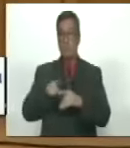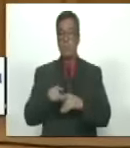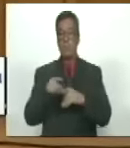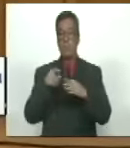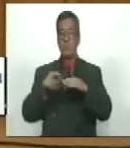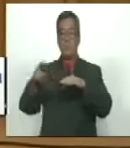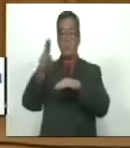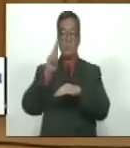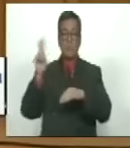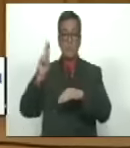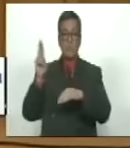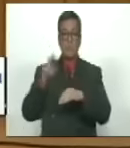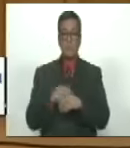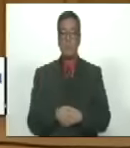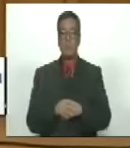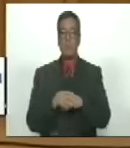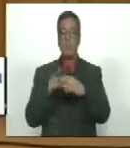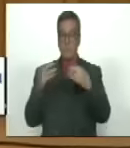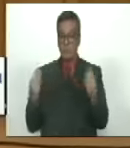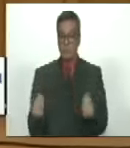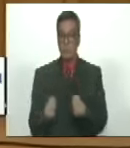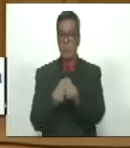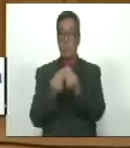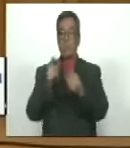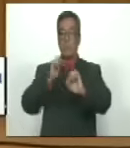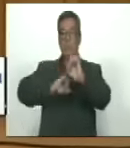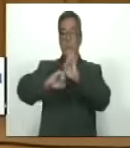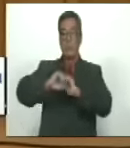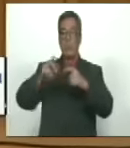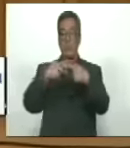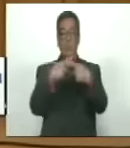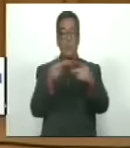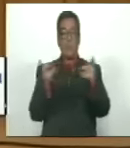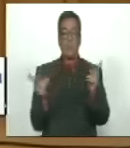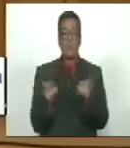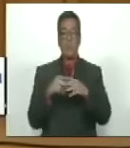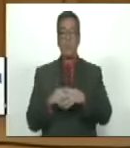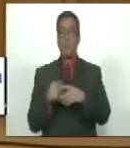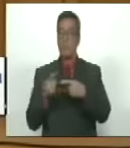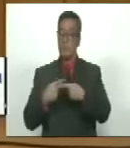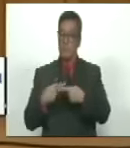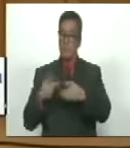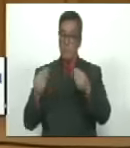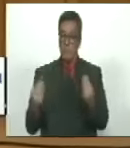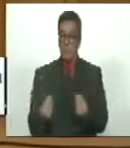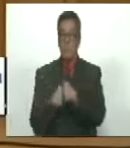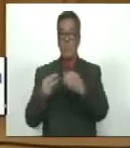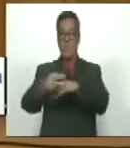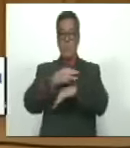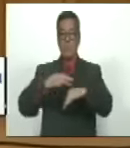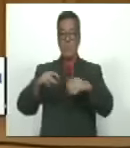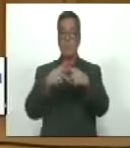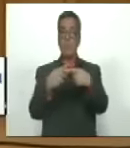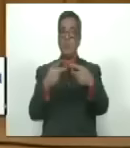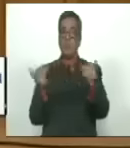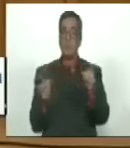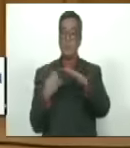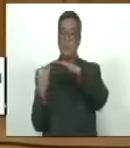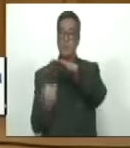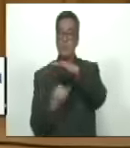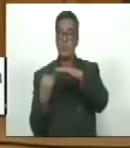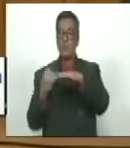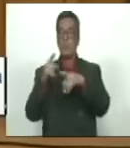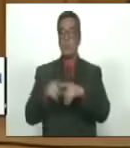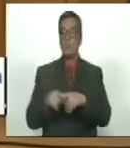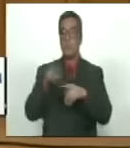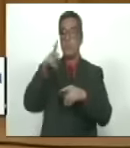Ejecutiva de la República, a los que nos acompañan por la Defensa Pública, a los que nos acompañan por el Ministerio Público, por las instituciones,